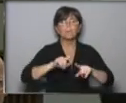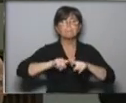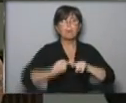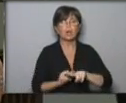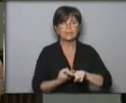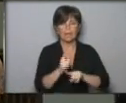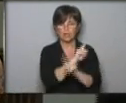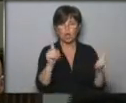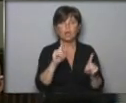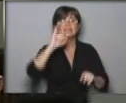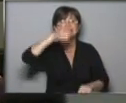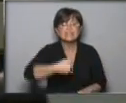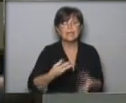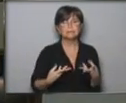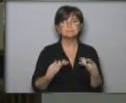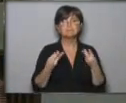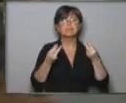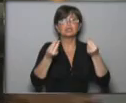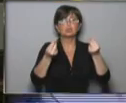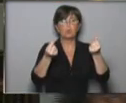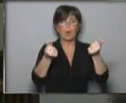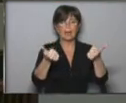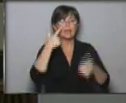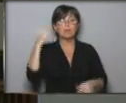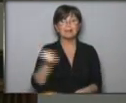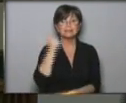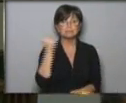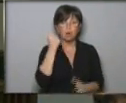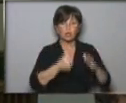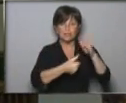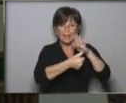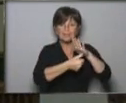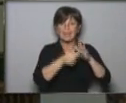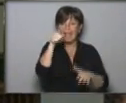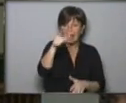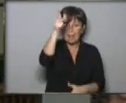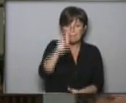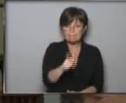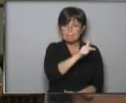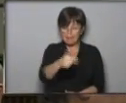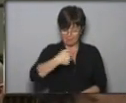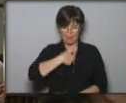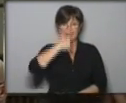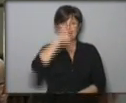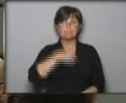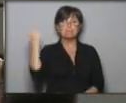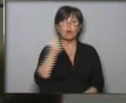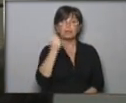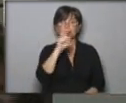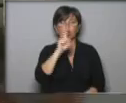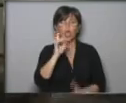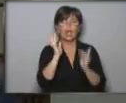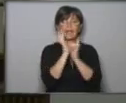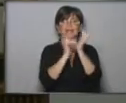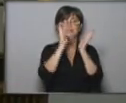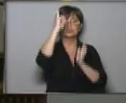política, sino espiritual, y que su centro no es él en cuanto pontífice, sino